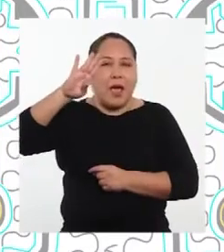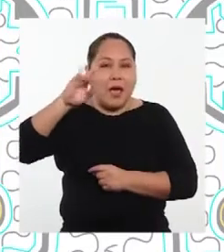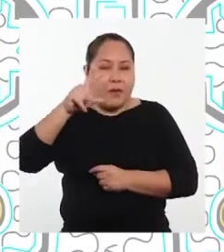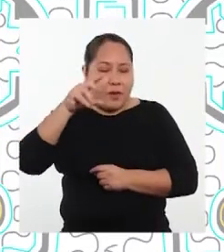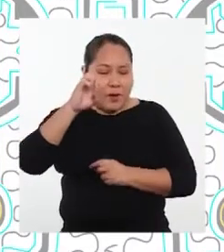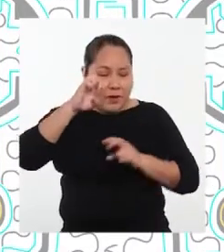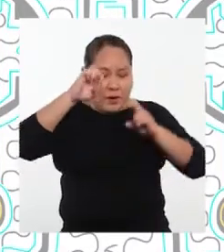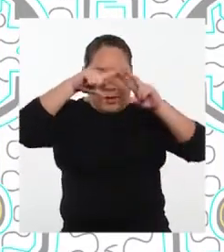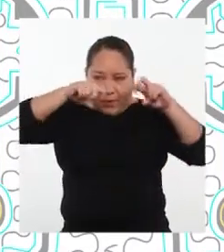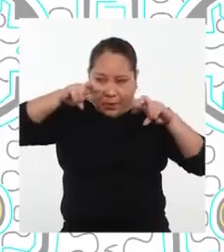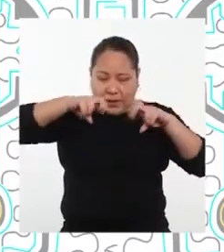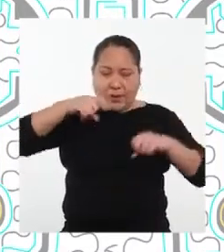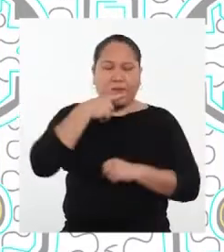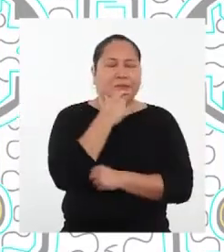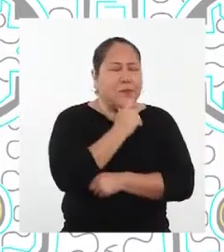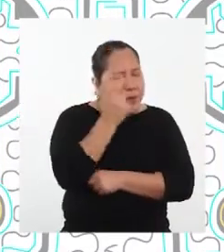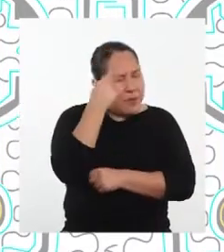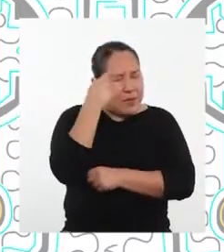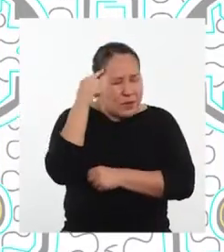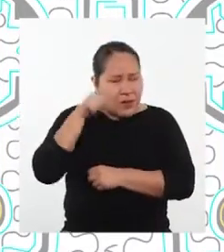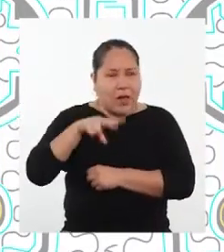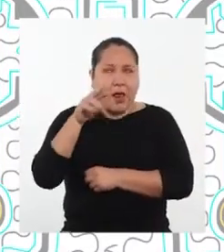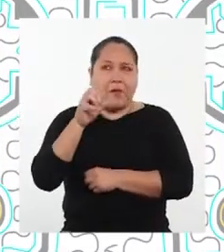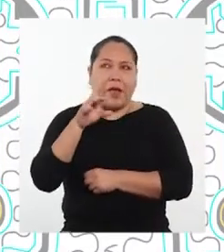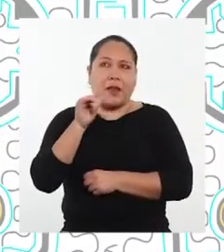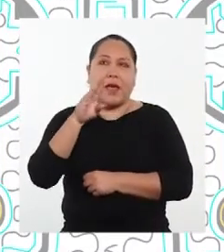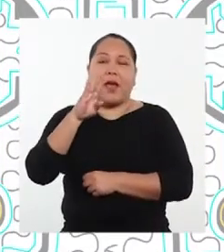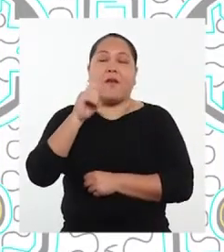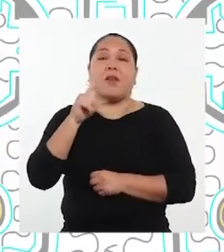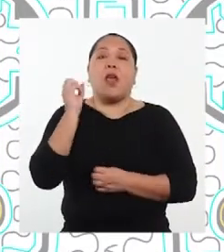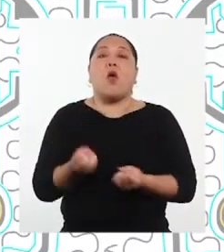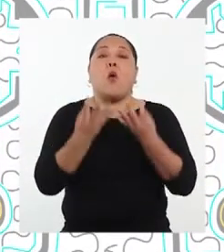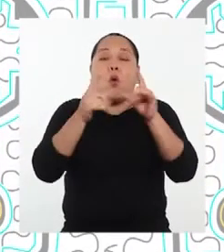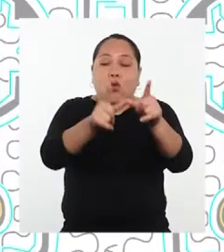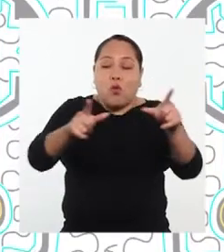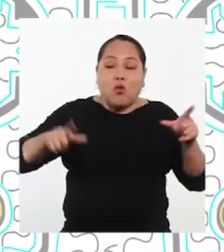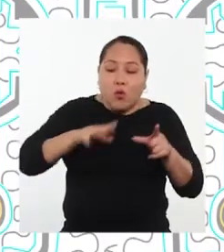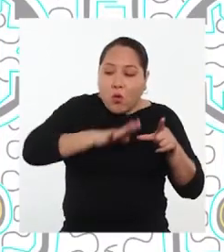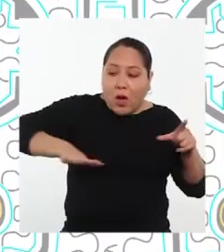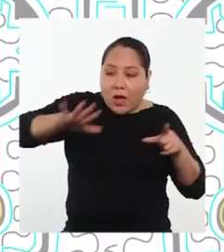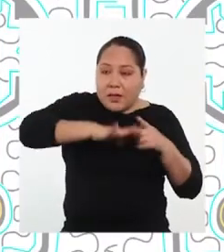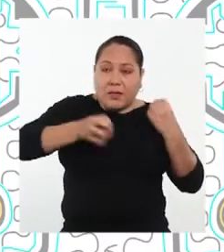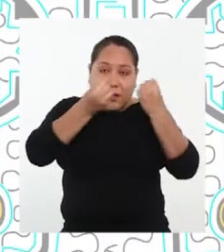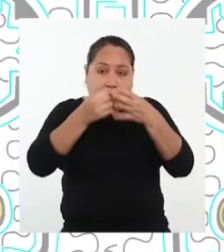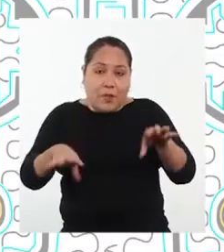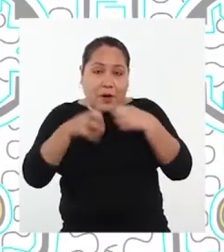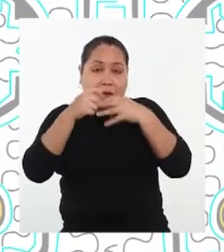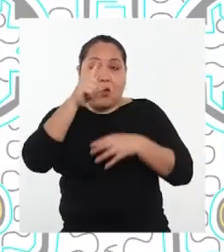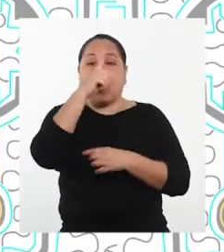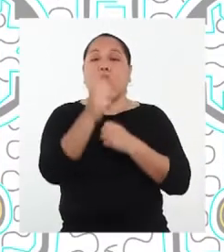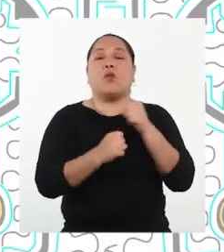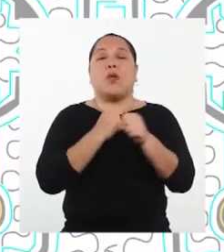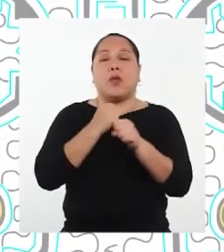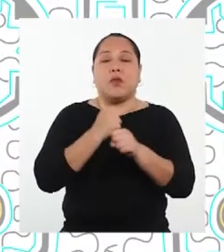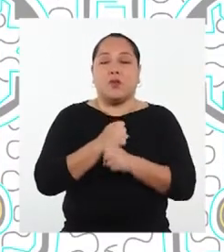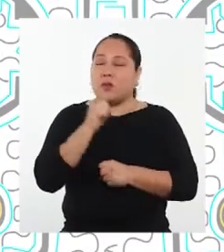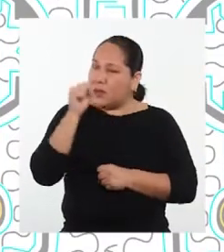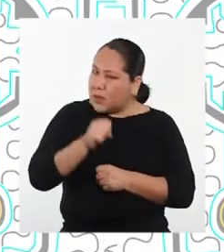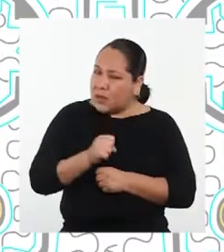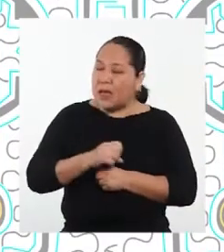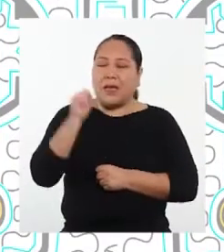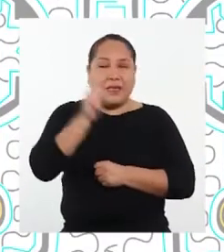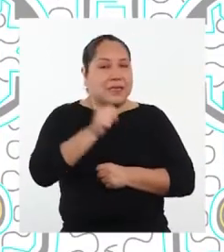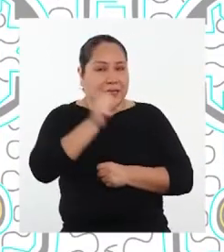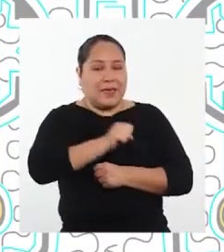que estamos investigando? ¿Alguno sabe? Creo que la variable sería la cantidad de hectáreas que se están perdiendo por año,